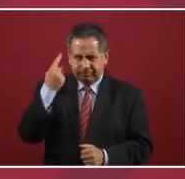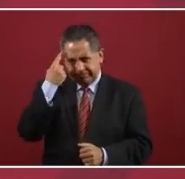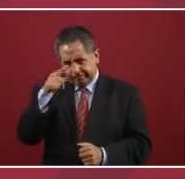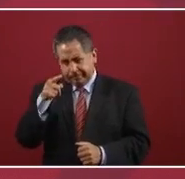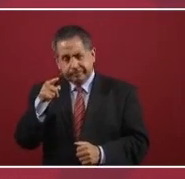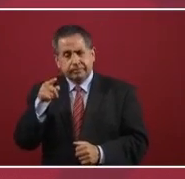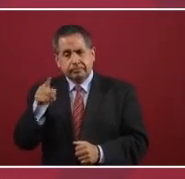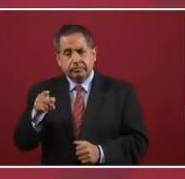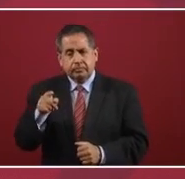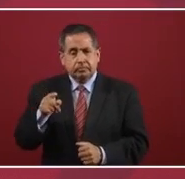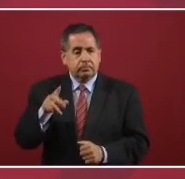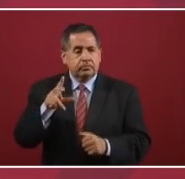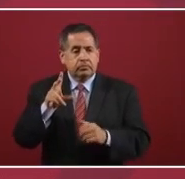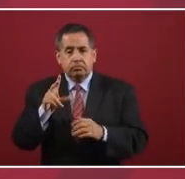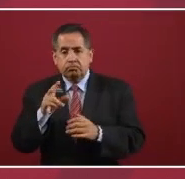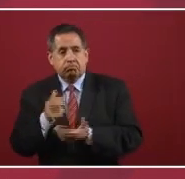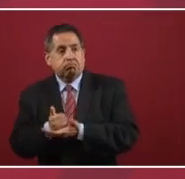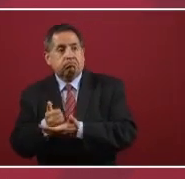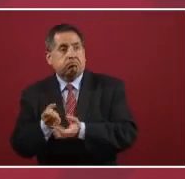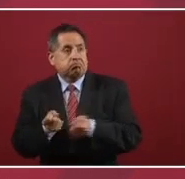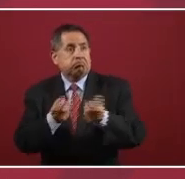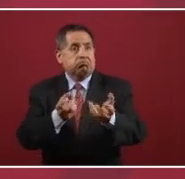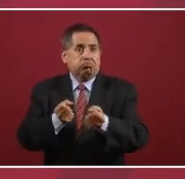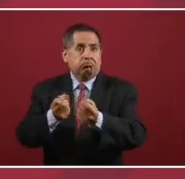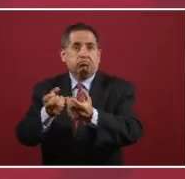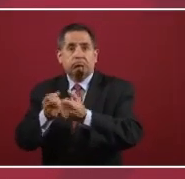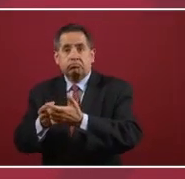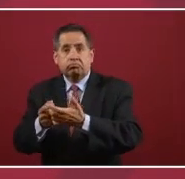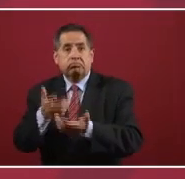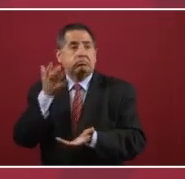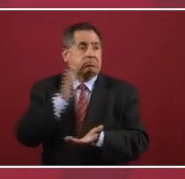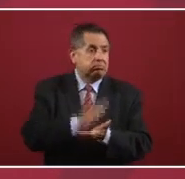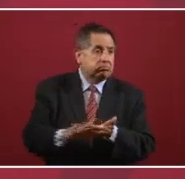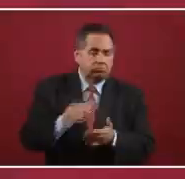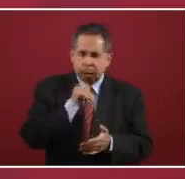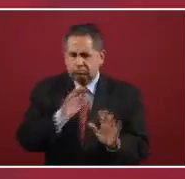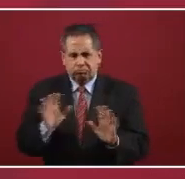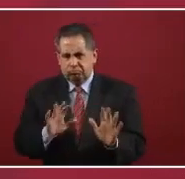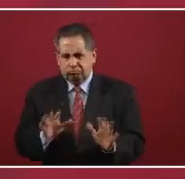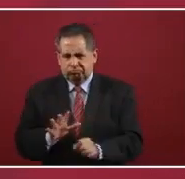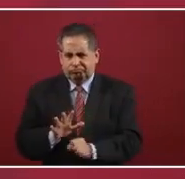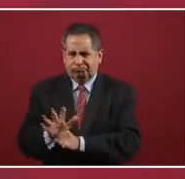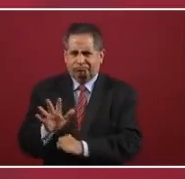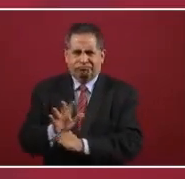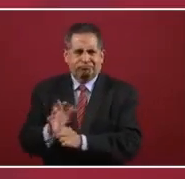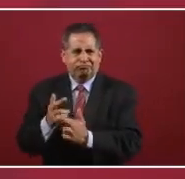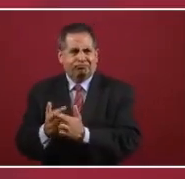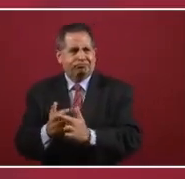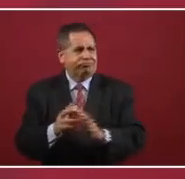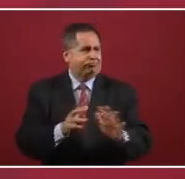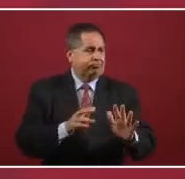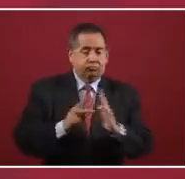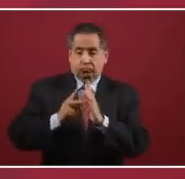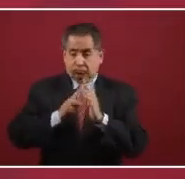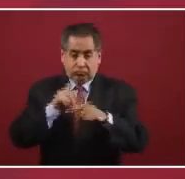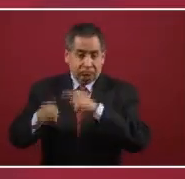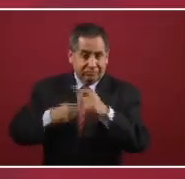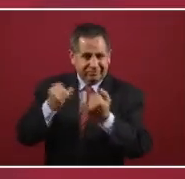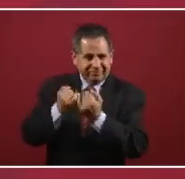para que no nos falte el combustible. Ya no nos va a volver a